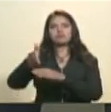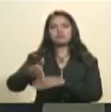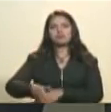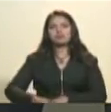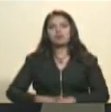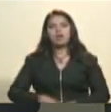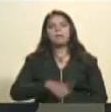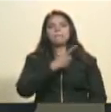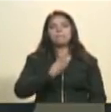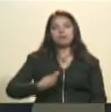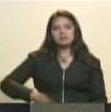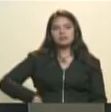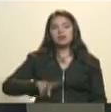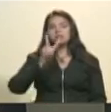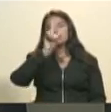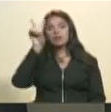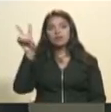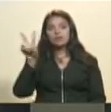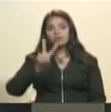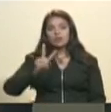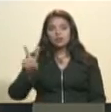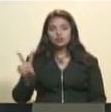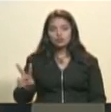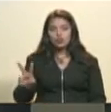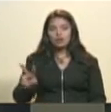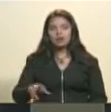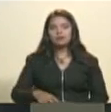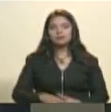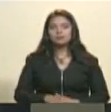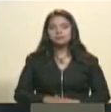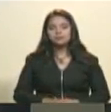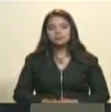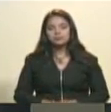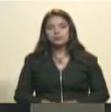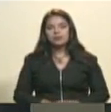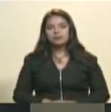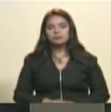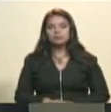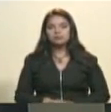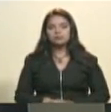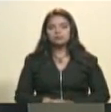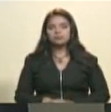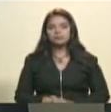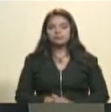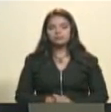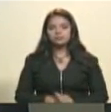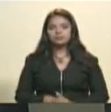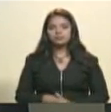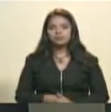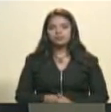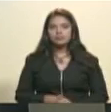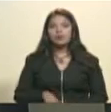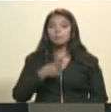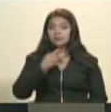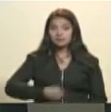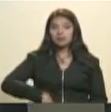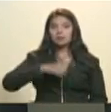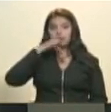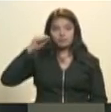al presidente constitucional de la República Bolivariana de Venezuela, Nicolás Maduro